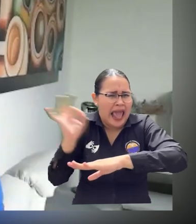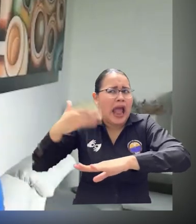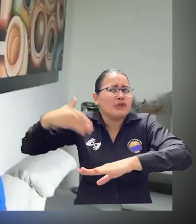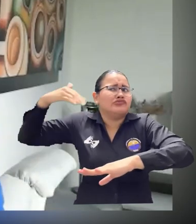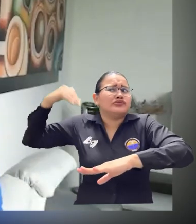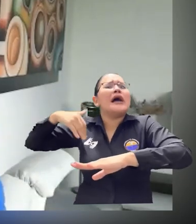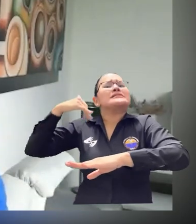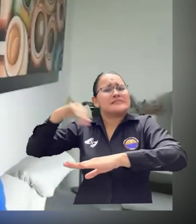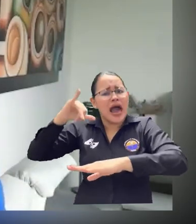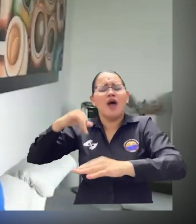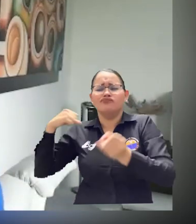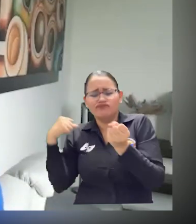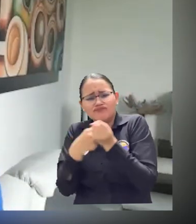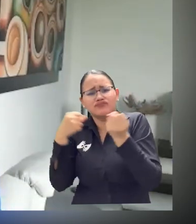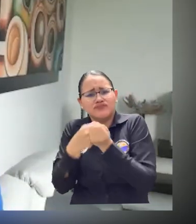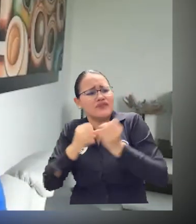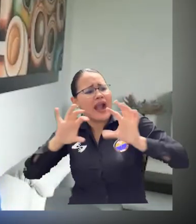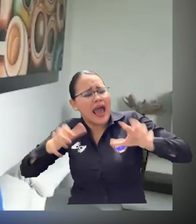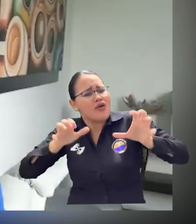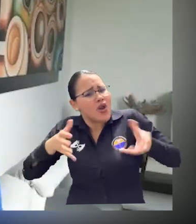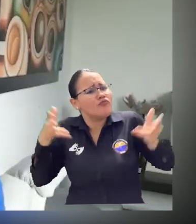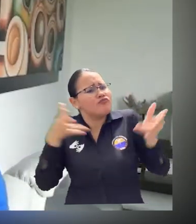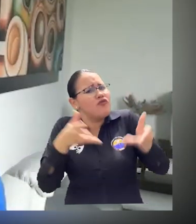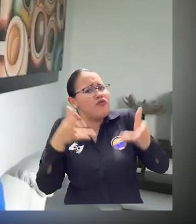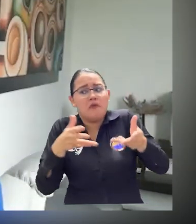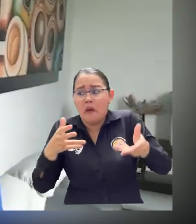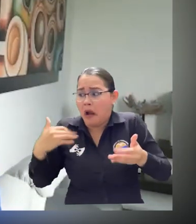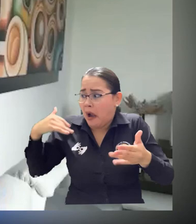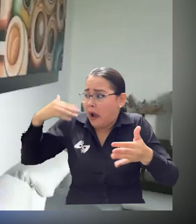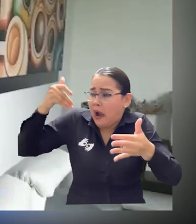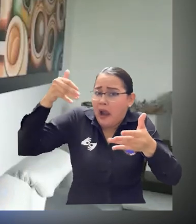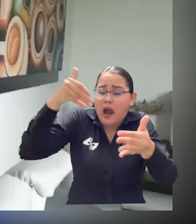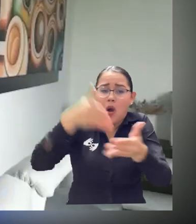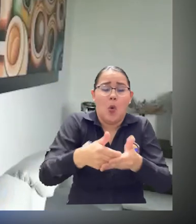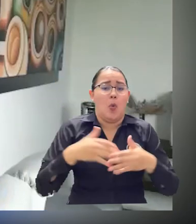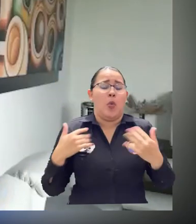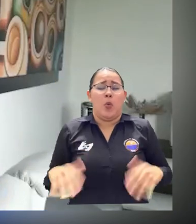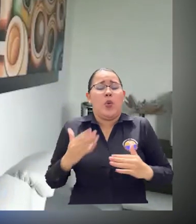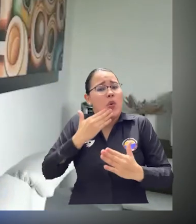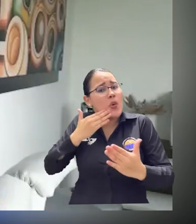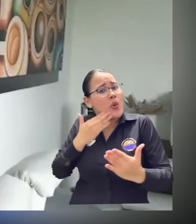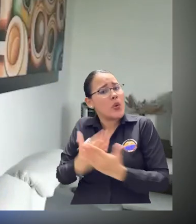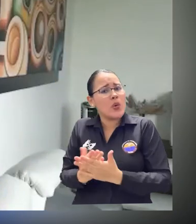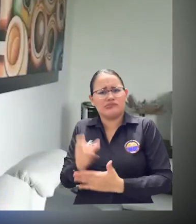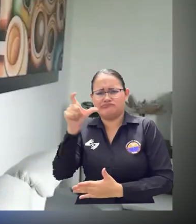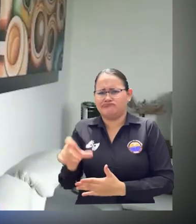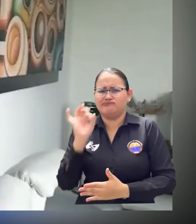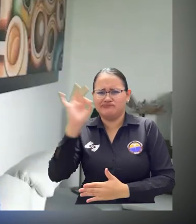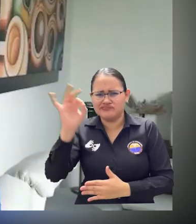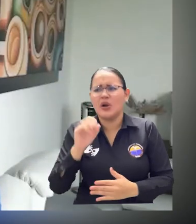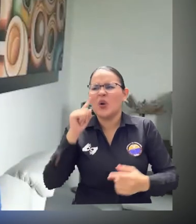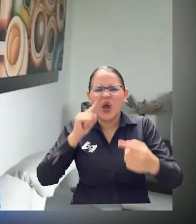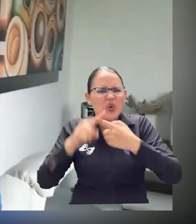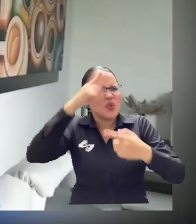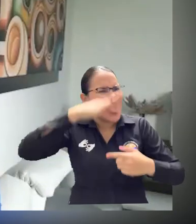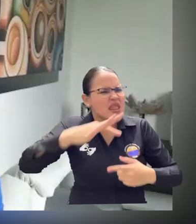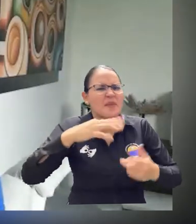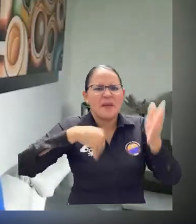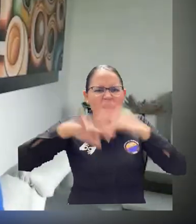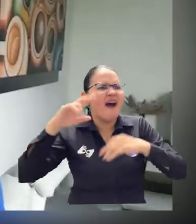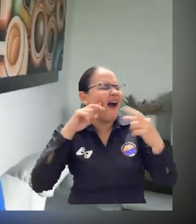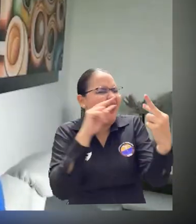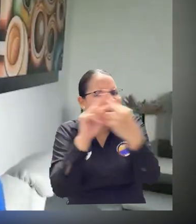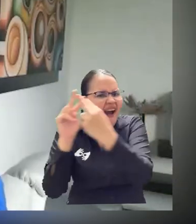supuesto, consolidar ese apoyo irrestricto a la radiodifusión Samaria, y qué bueno hacerlo a través de esta